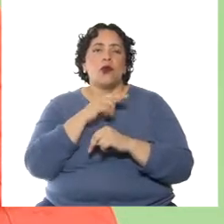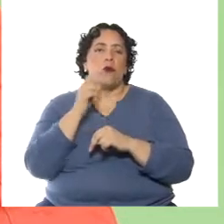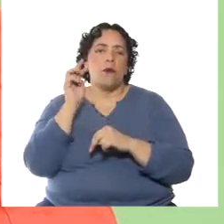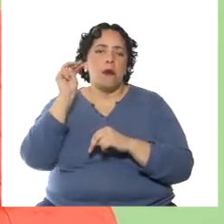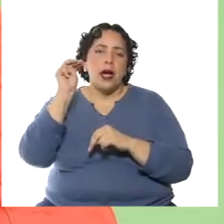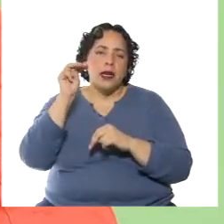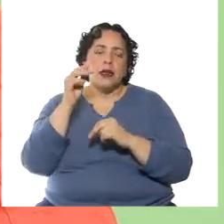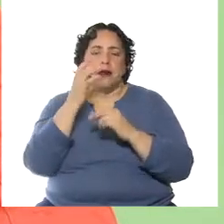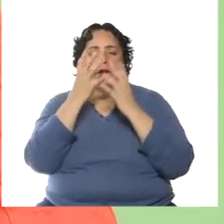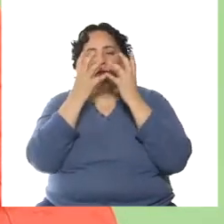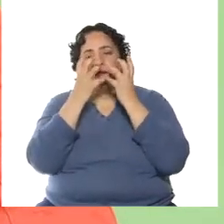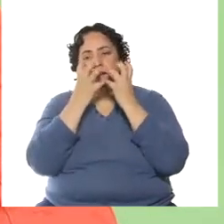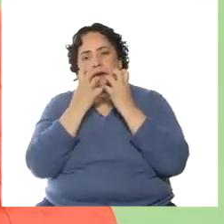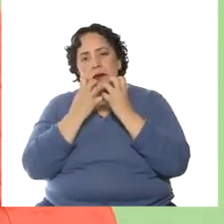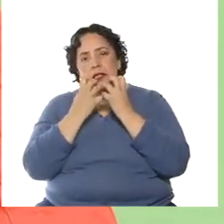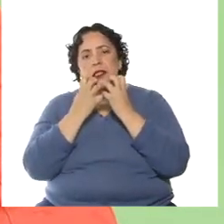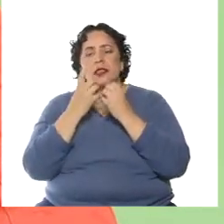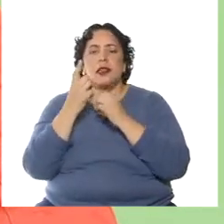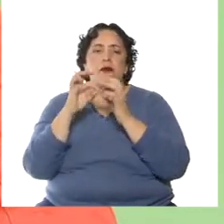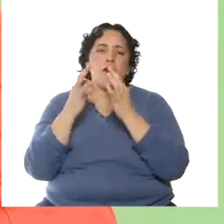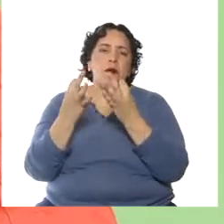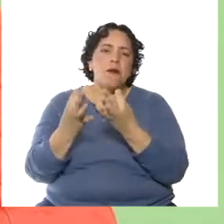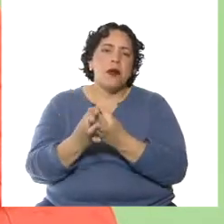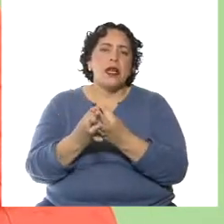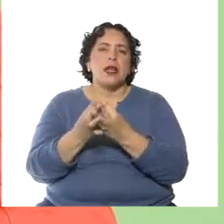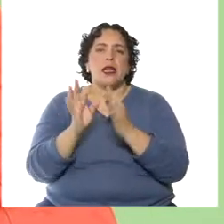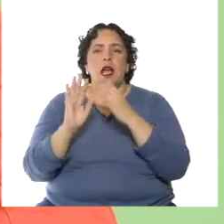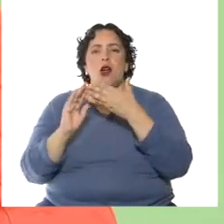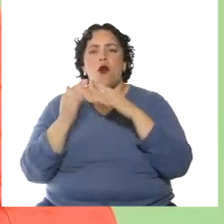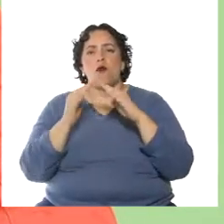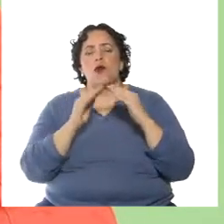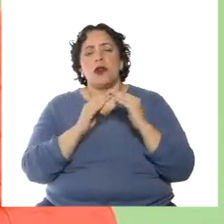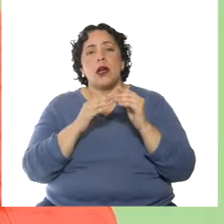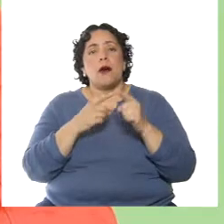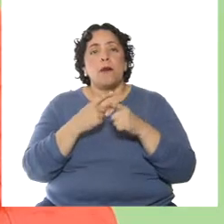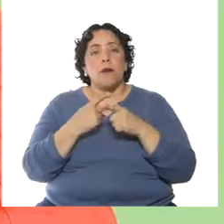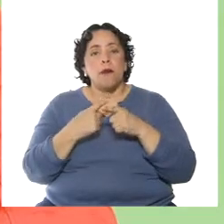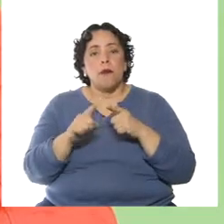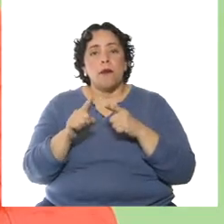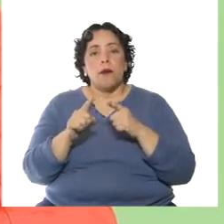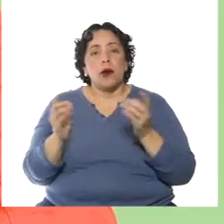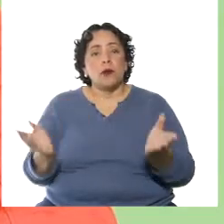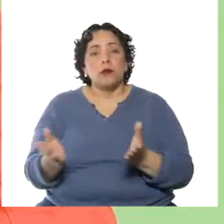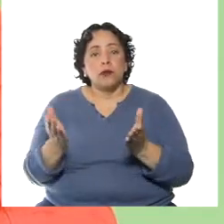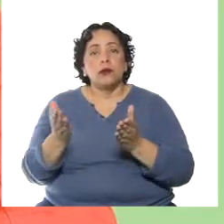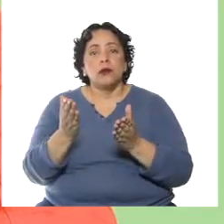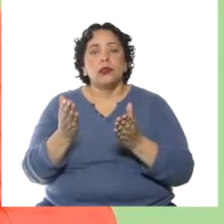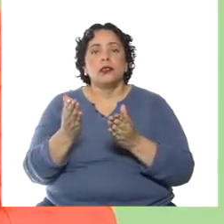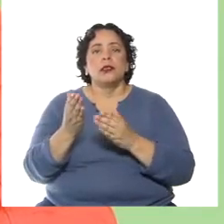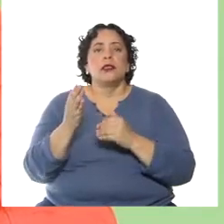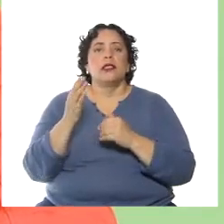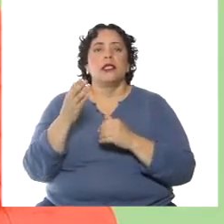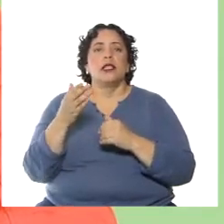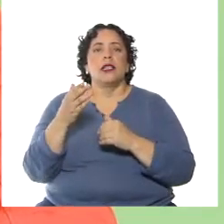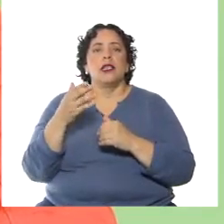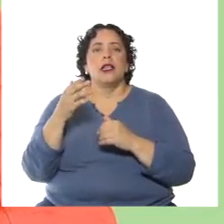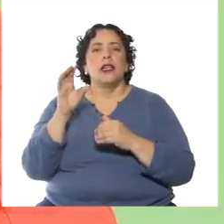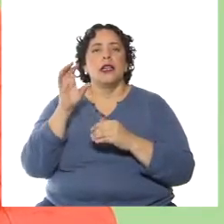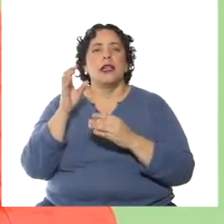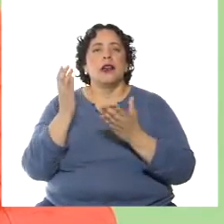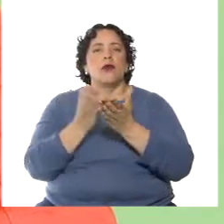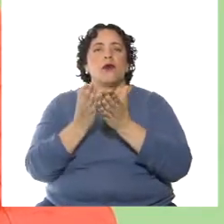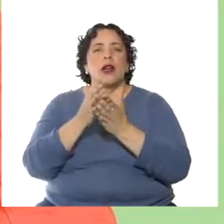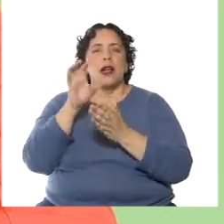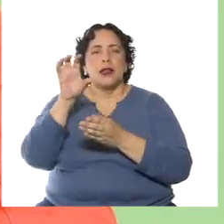ponemos melancólicas, la familia, la comunidad. Pero el CEIN Abilio Reyes, precisamente del